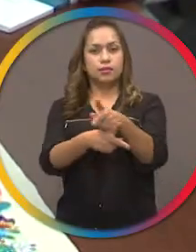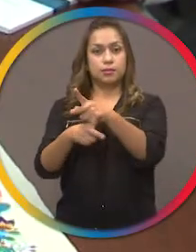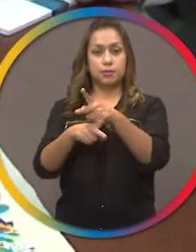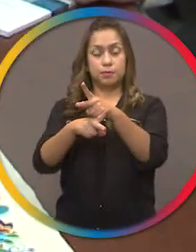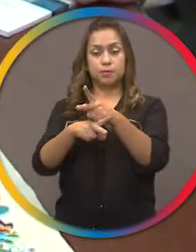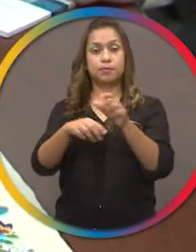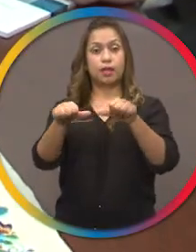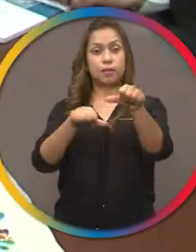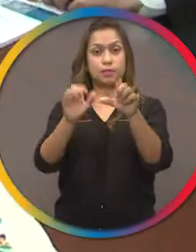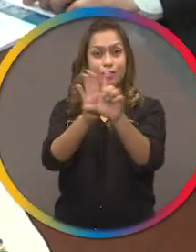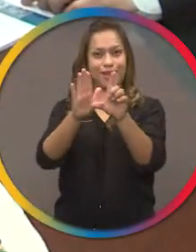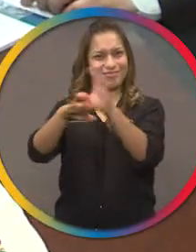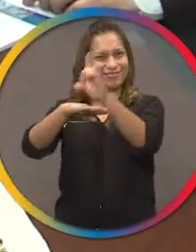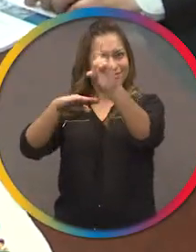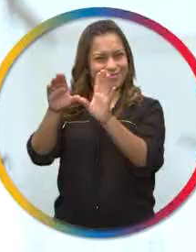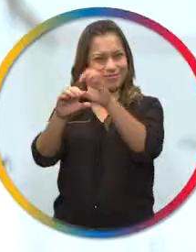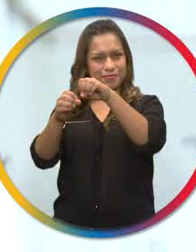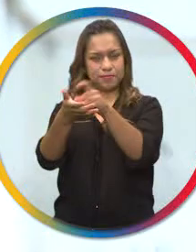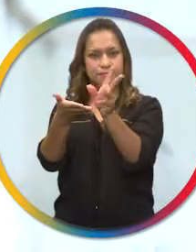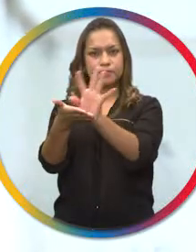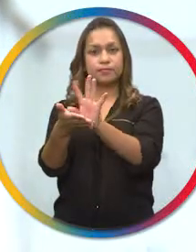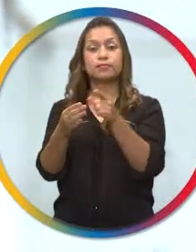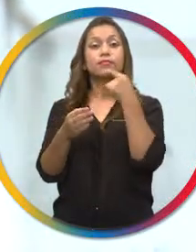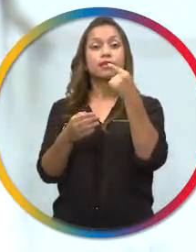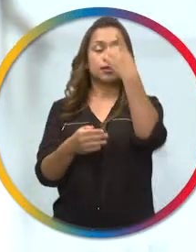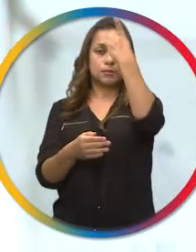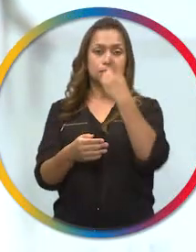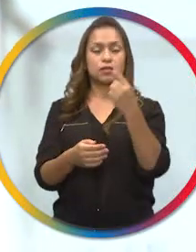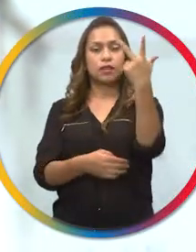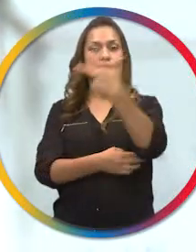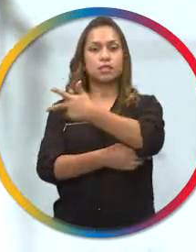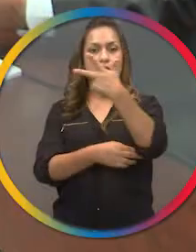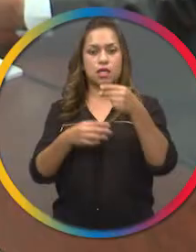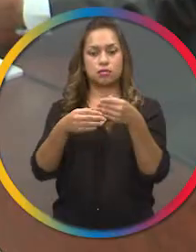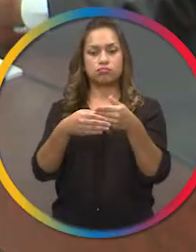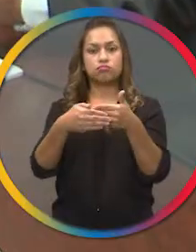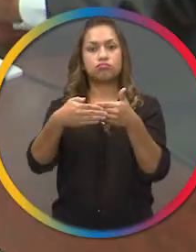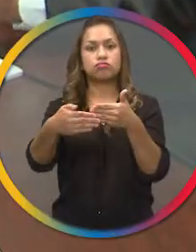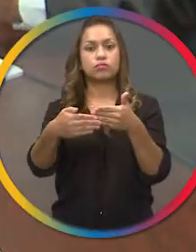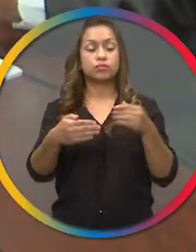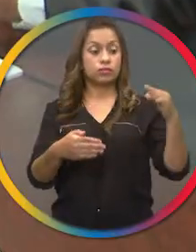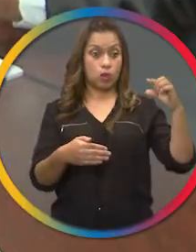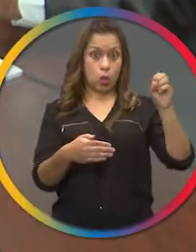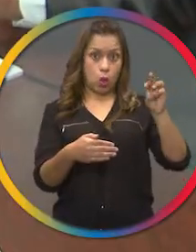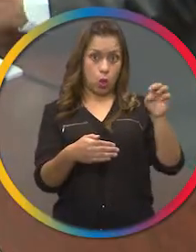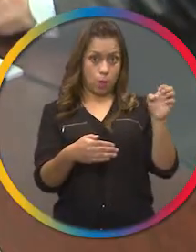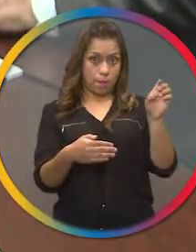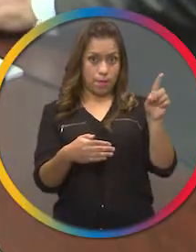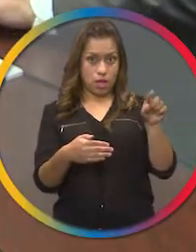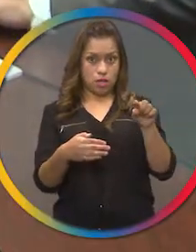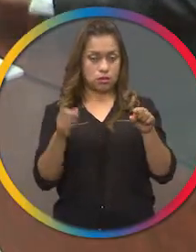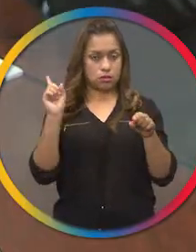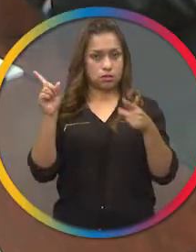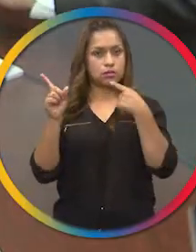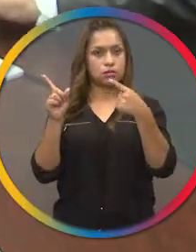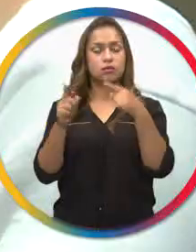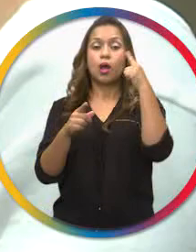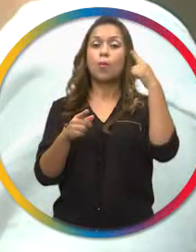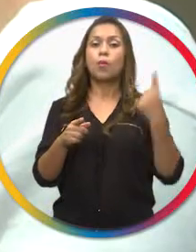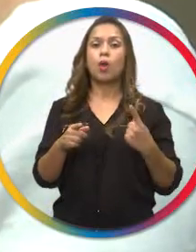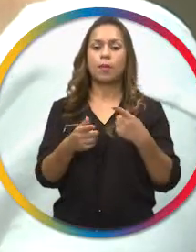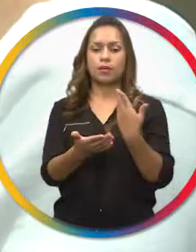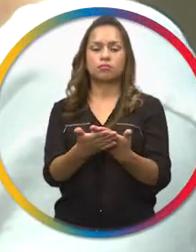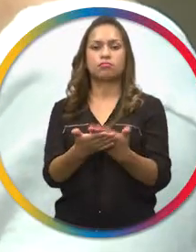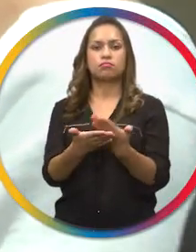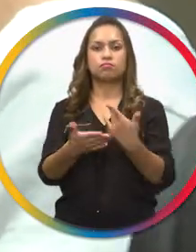El Consejo de Administración Legislativa resolvió otorgar un plazo de 3 días para que el asambleísta Roberto Gómez presente o complete las